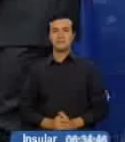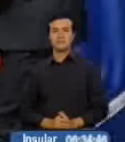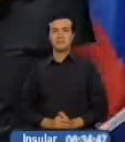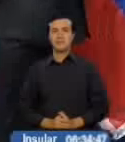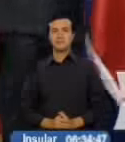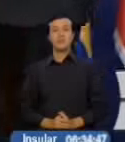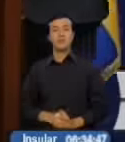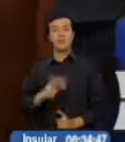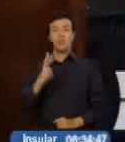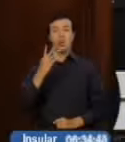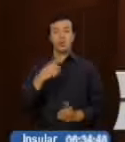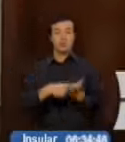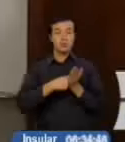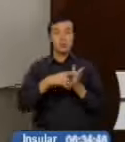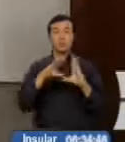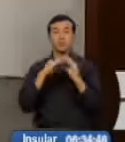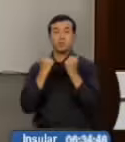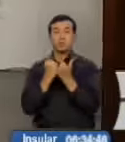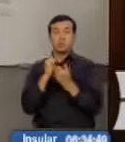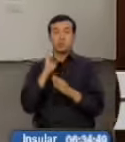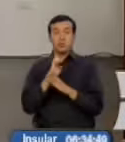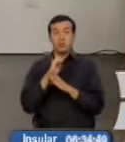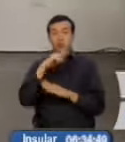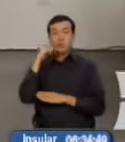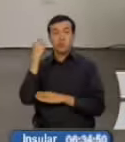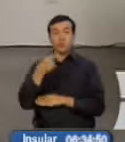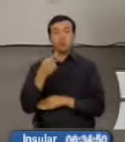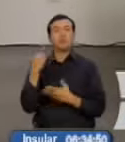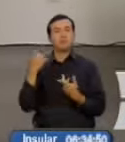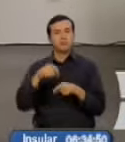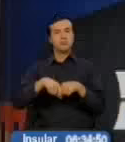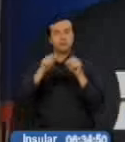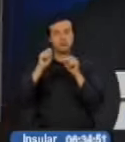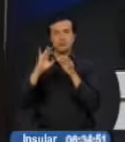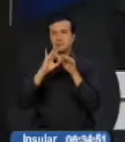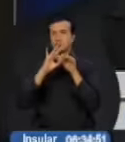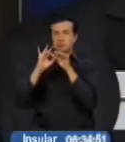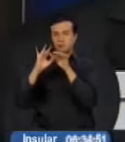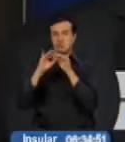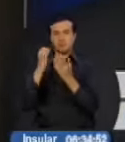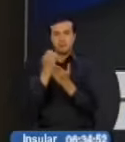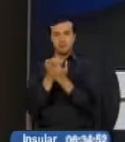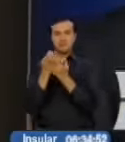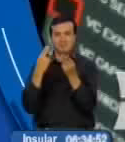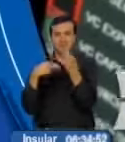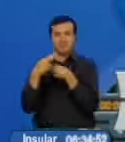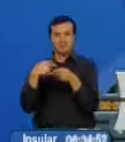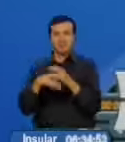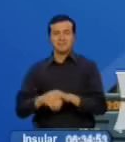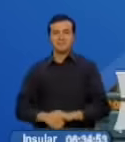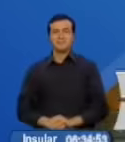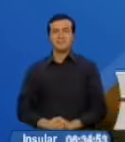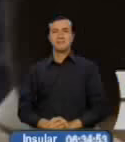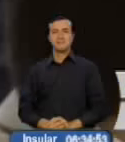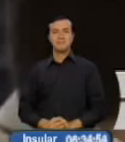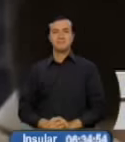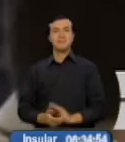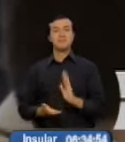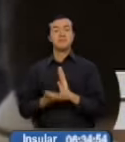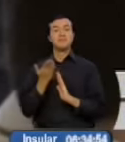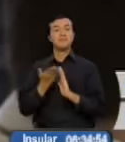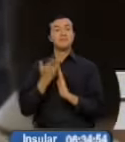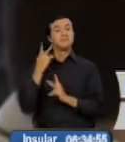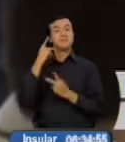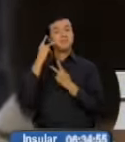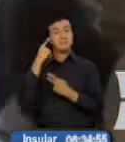En la cuarta reunión de la Comisión Ecuatoriano-Rusa se firmaron acuerdos de cooperación económica y comercial. Crece la